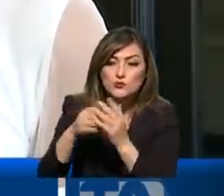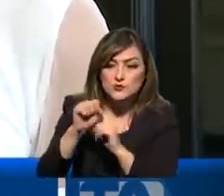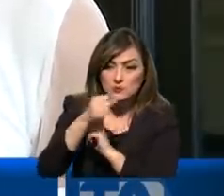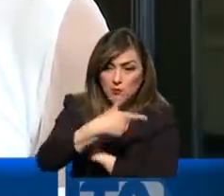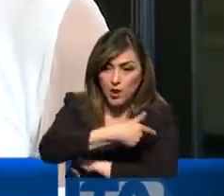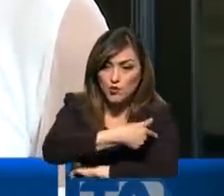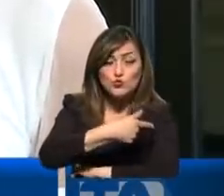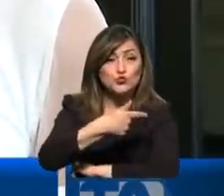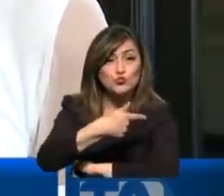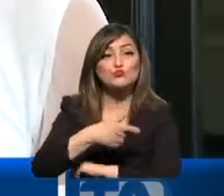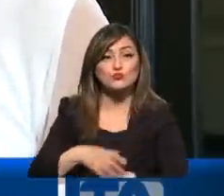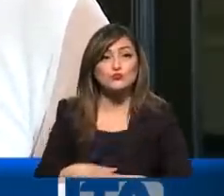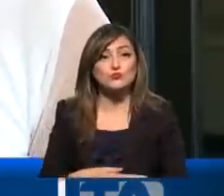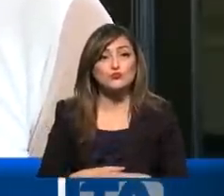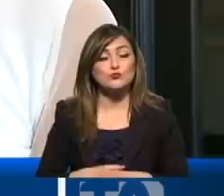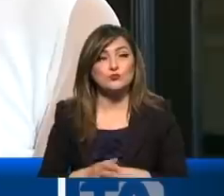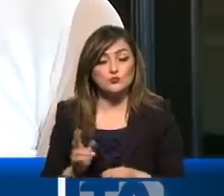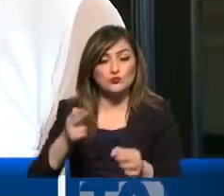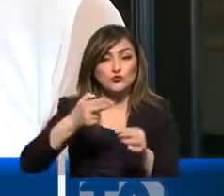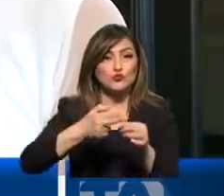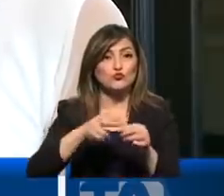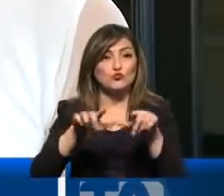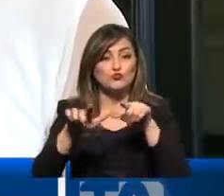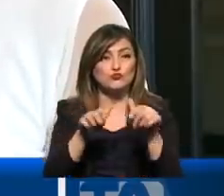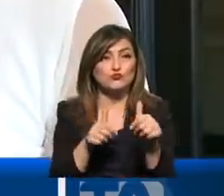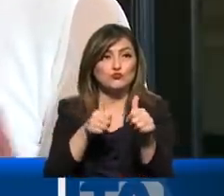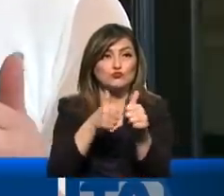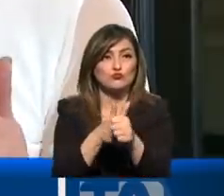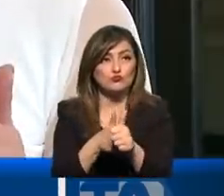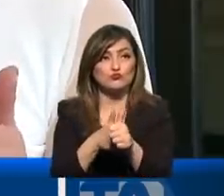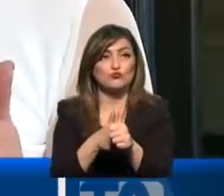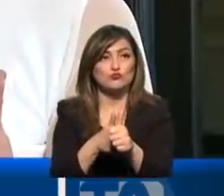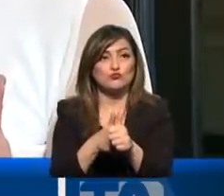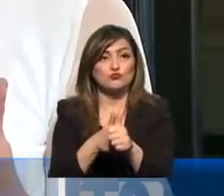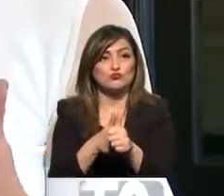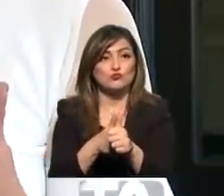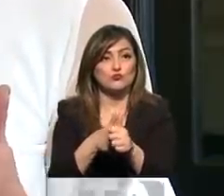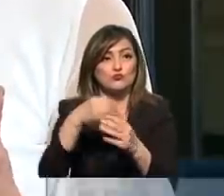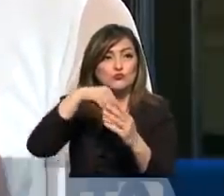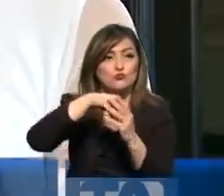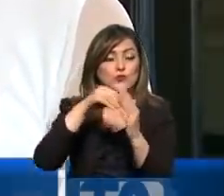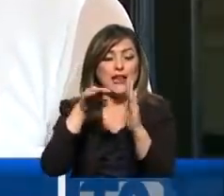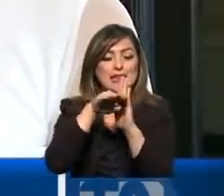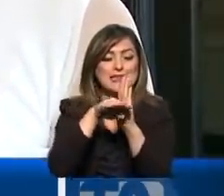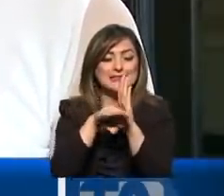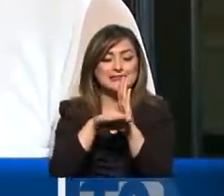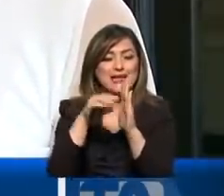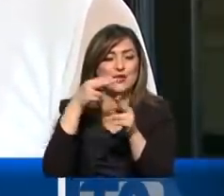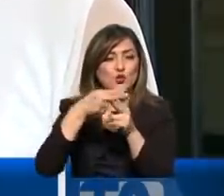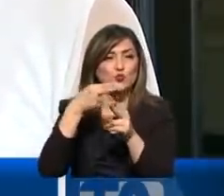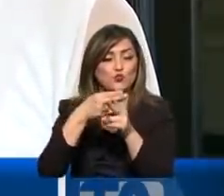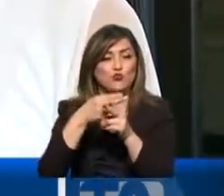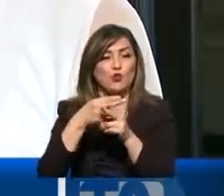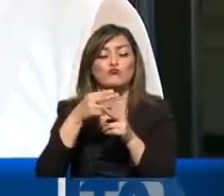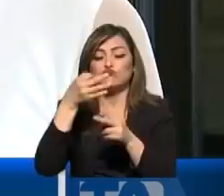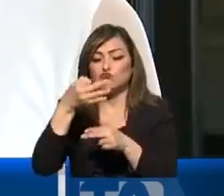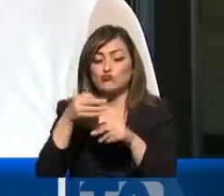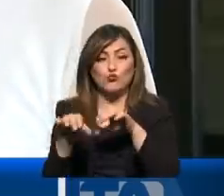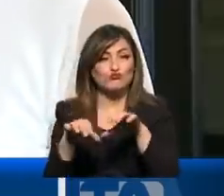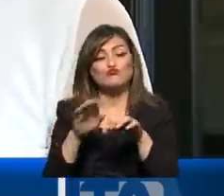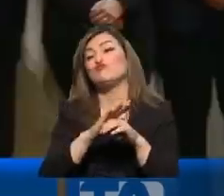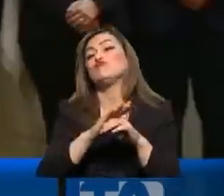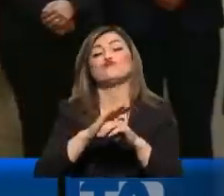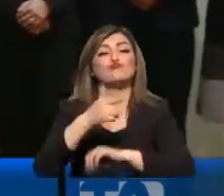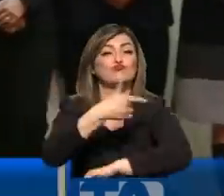de vacunación mediante el cual puedan asistir al lugar más cercano o estén dentro de alguna nómina para poder cumplir con esta activación